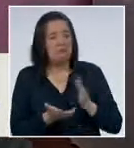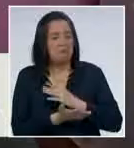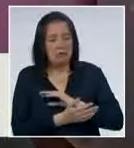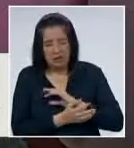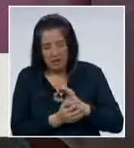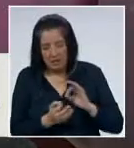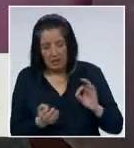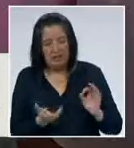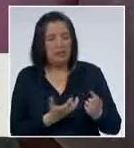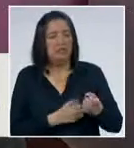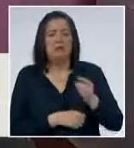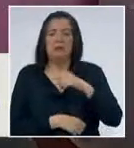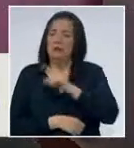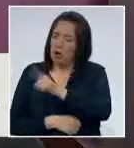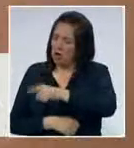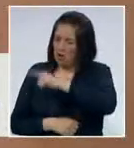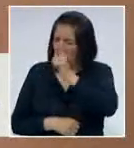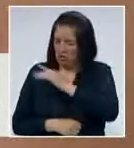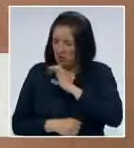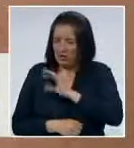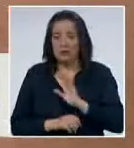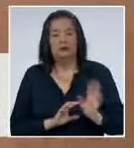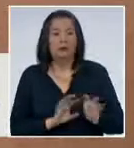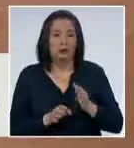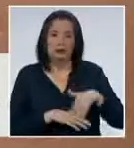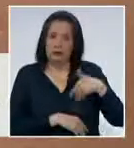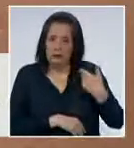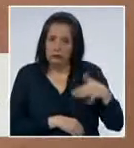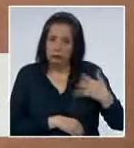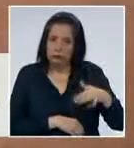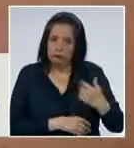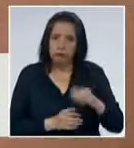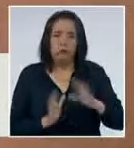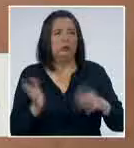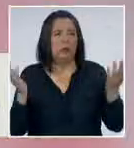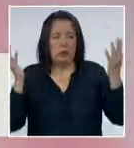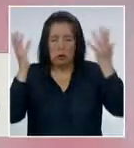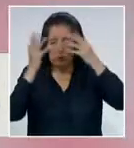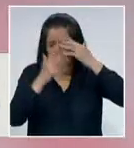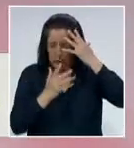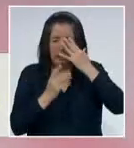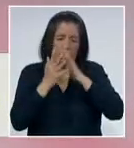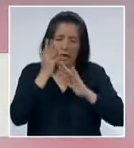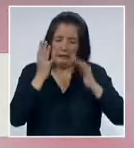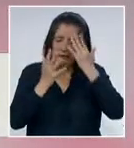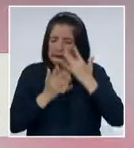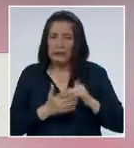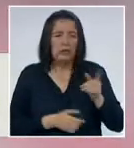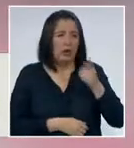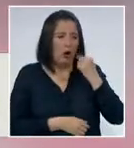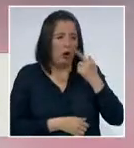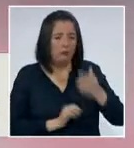razón. No, que nunca te lo voy a decir. Después de dejarla en medio de la oscuridad, desangrándose, este sujeto tuvo el descaro